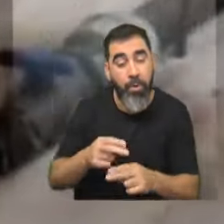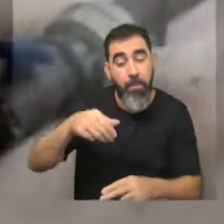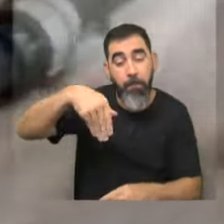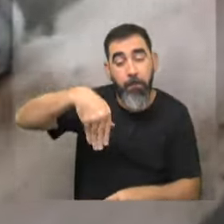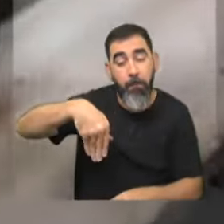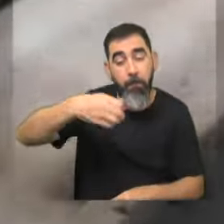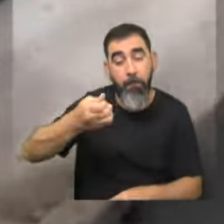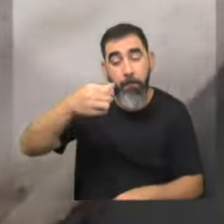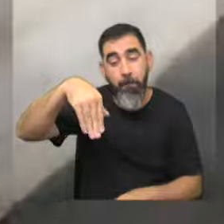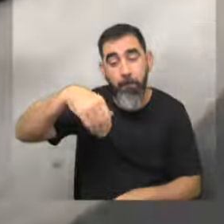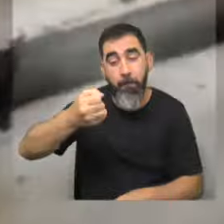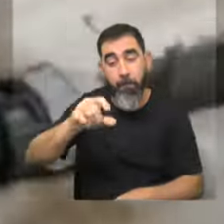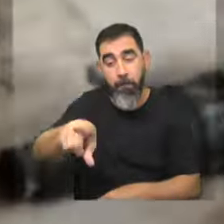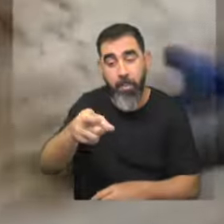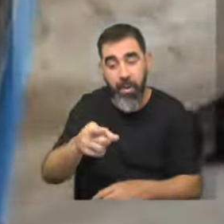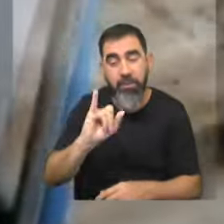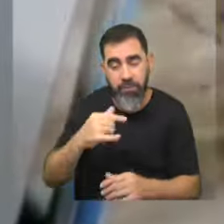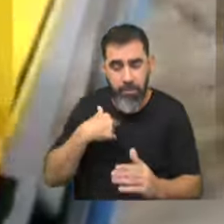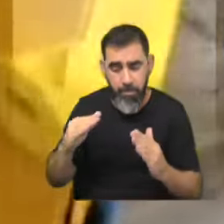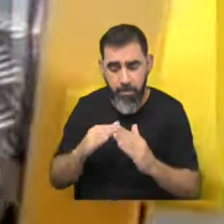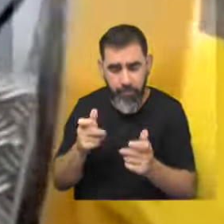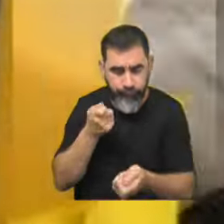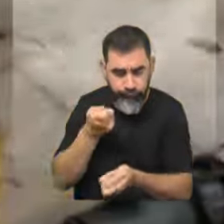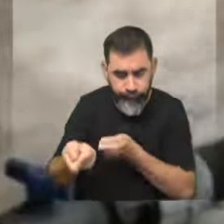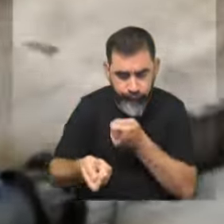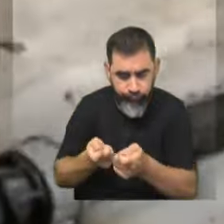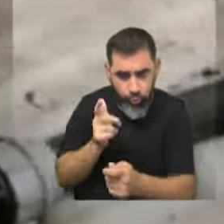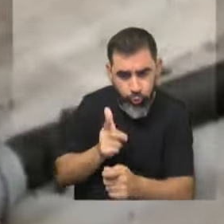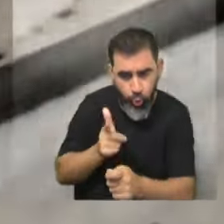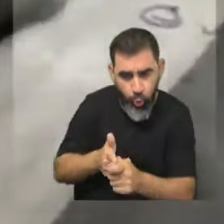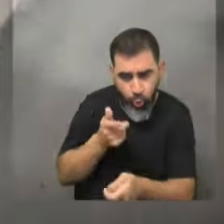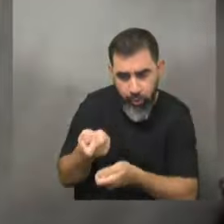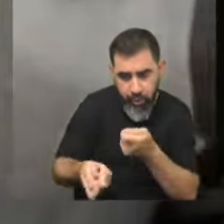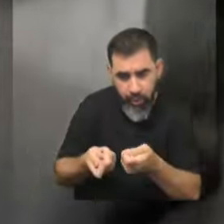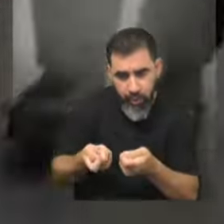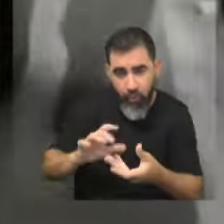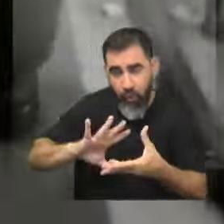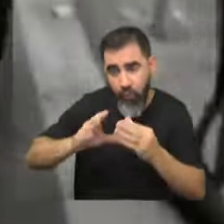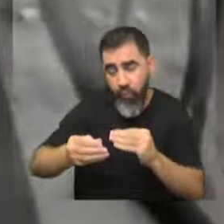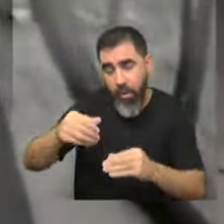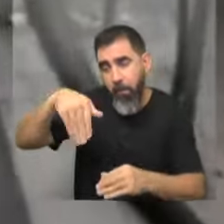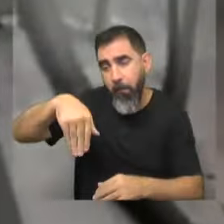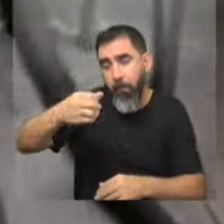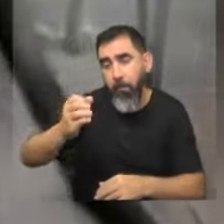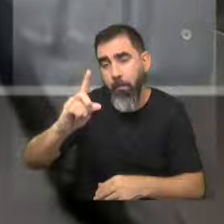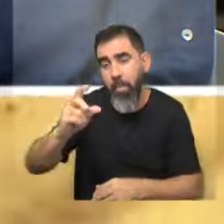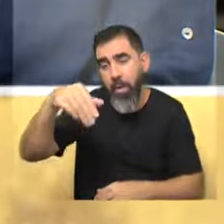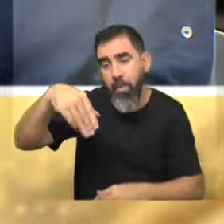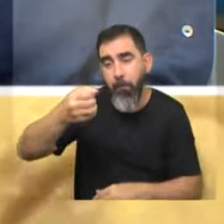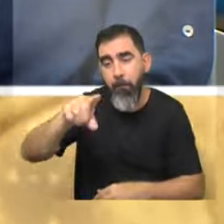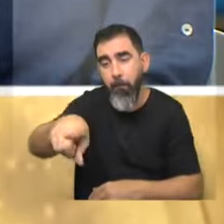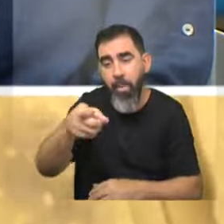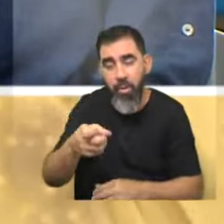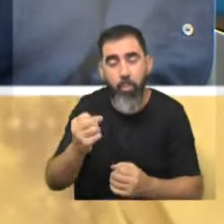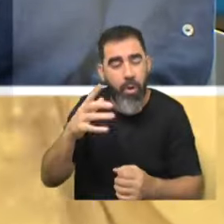primer prototipo lo armamos en casa, soldando, compramos fierro, lo soldamos y por la forma nomás le llamamos Mad Max porque nos hizo acordar a la película. Está